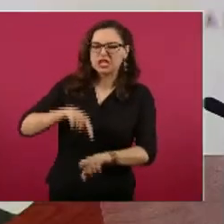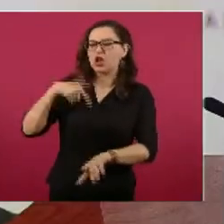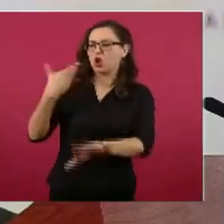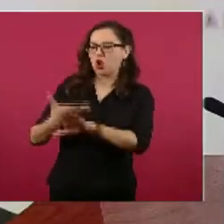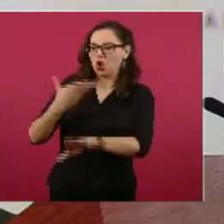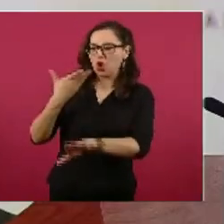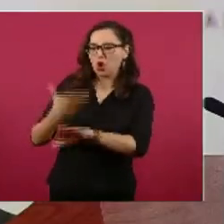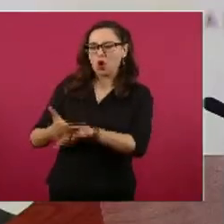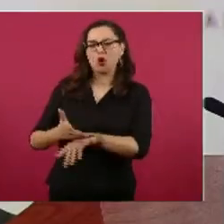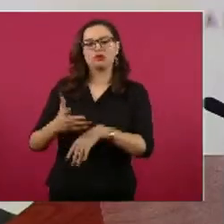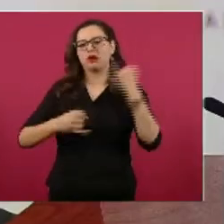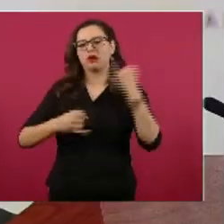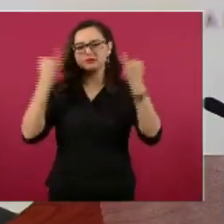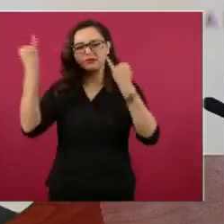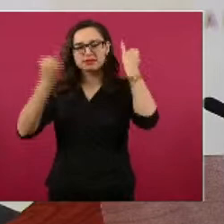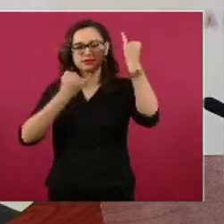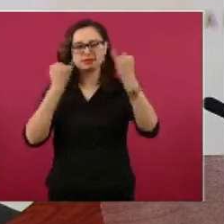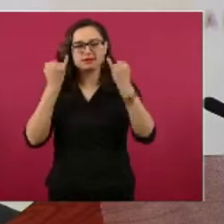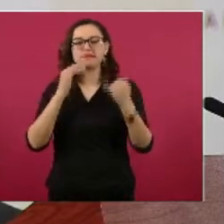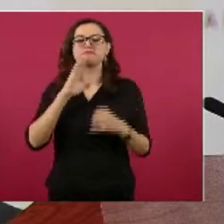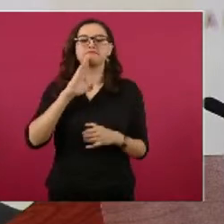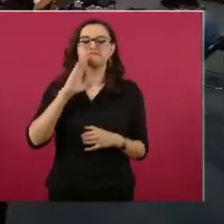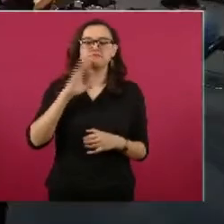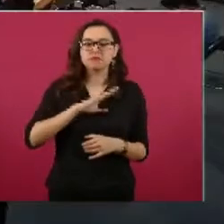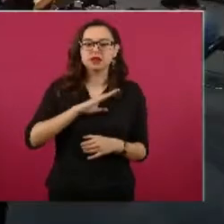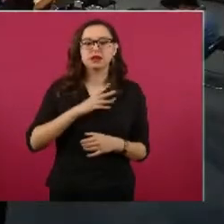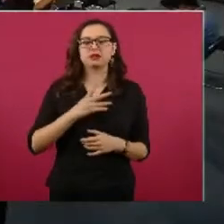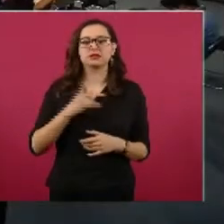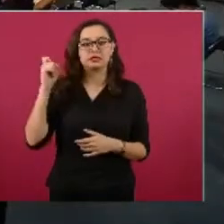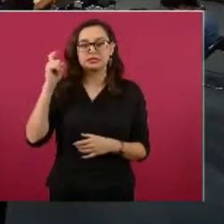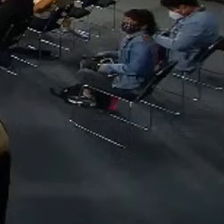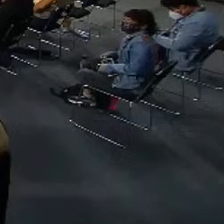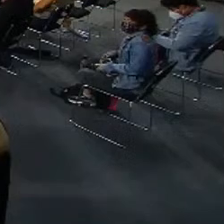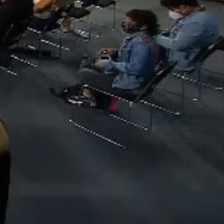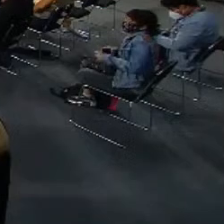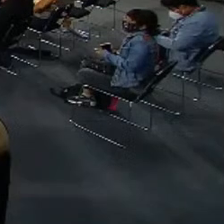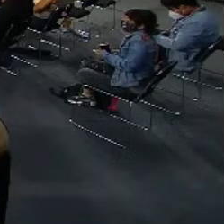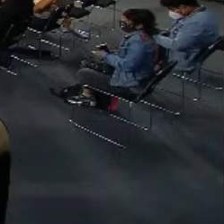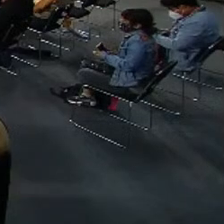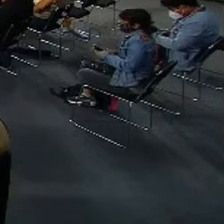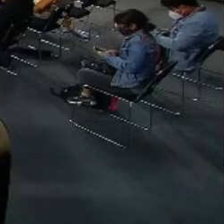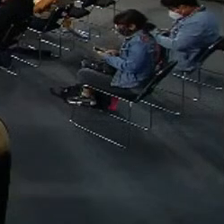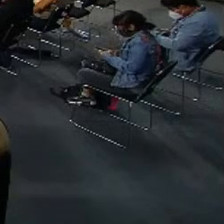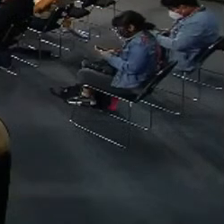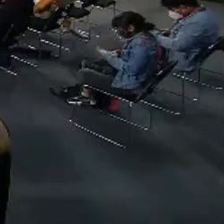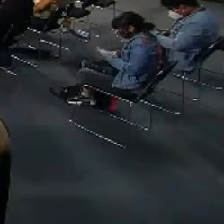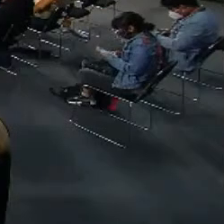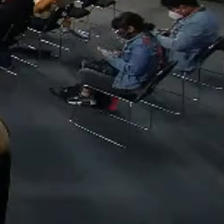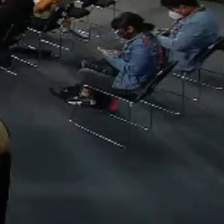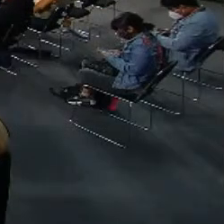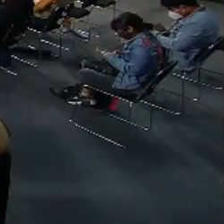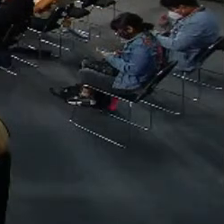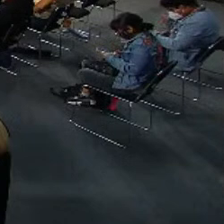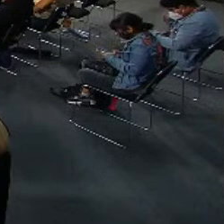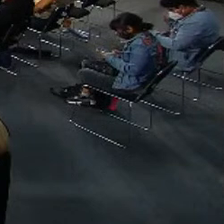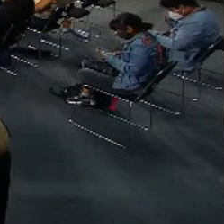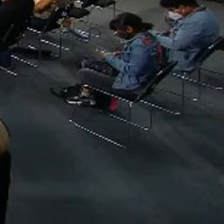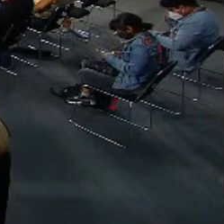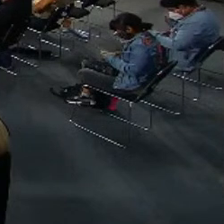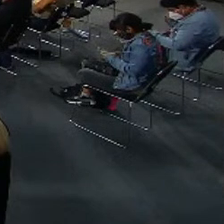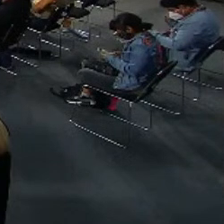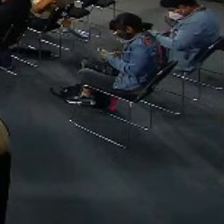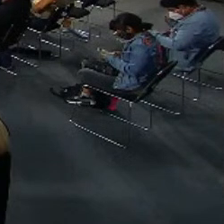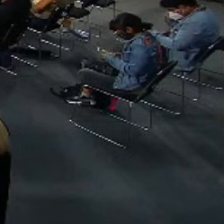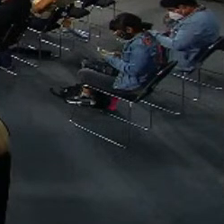qué es la carga para la empresa y